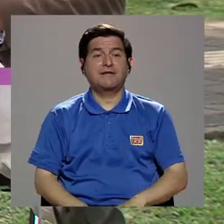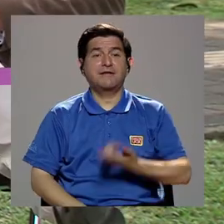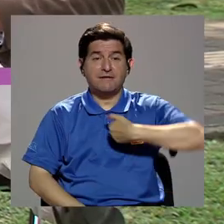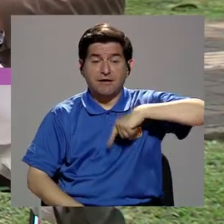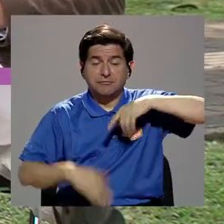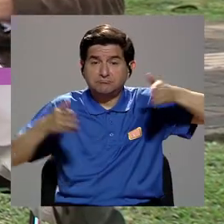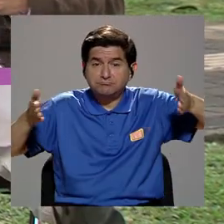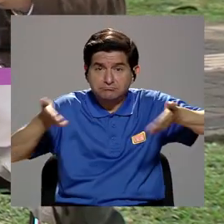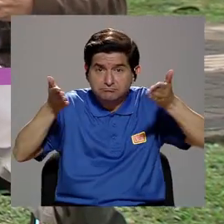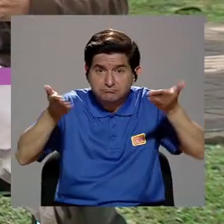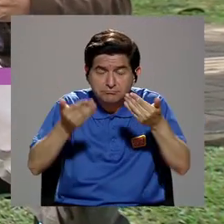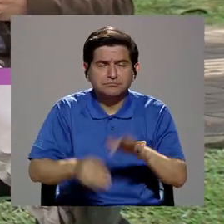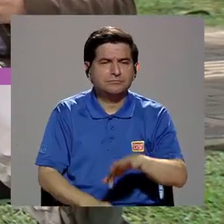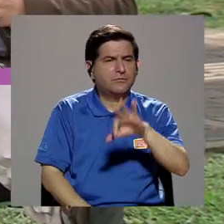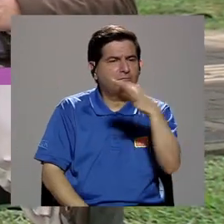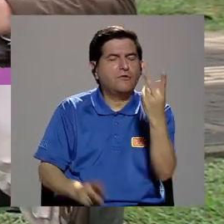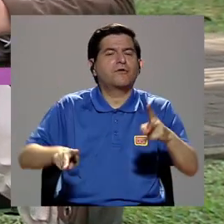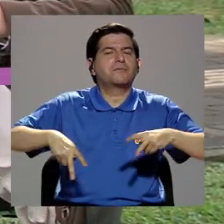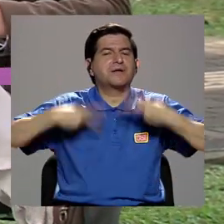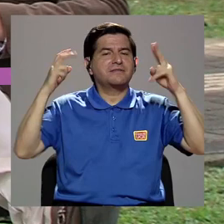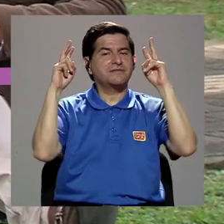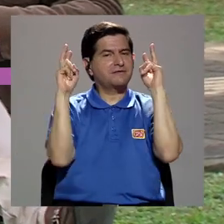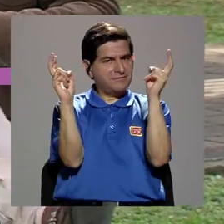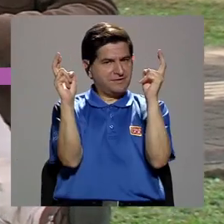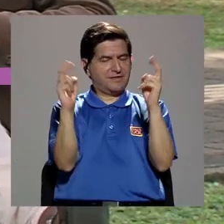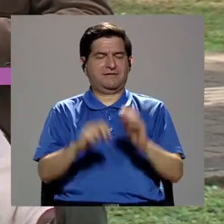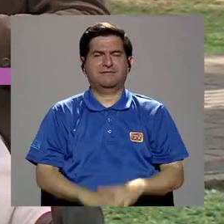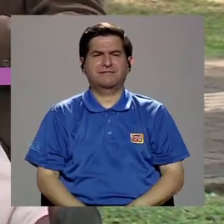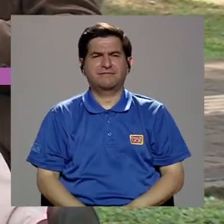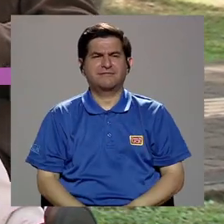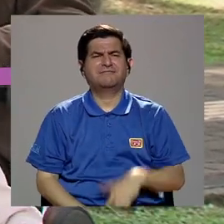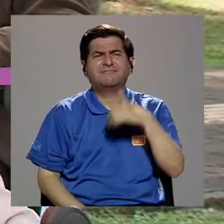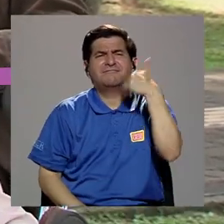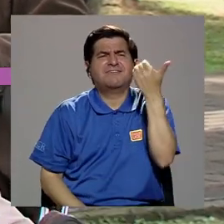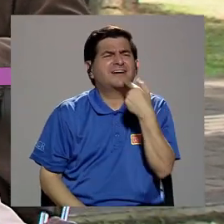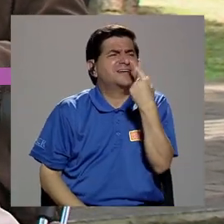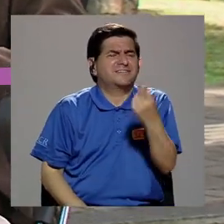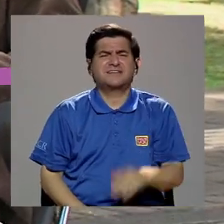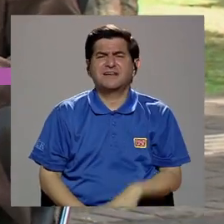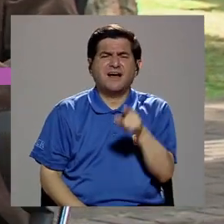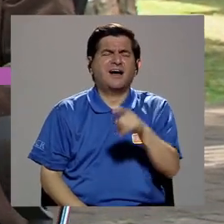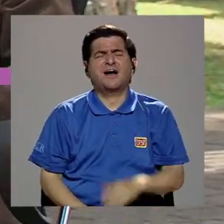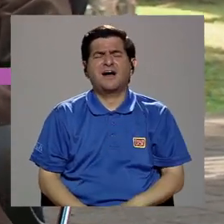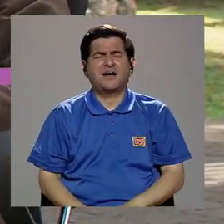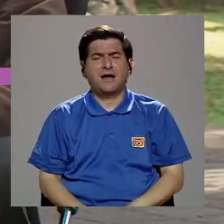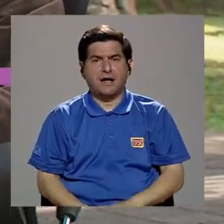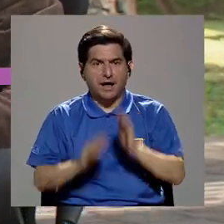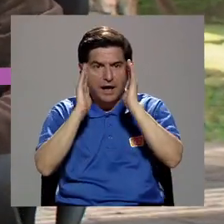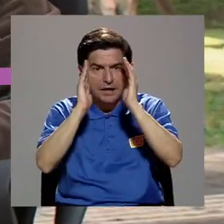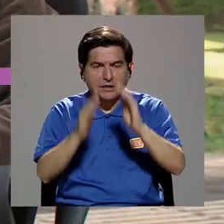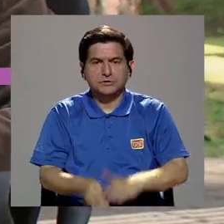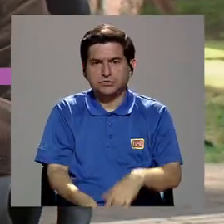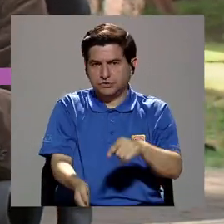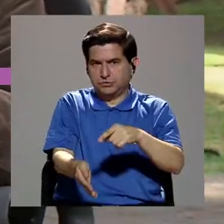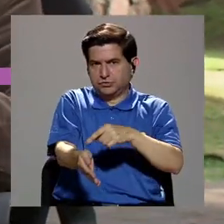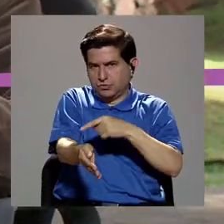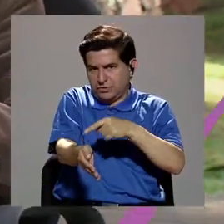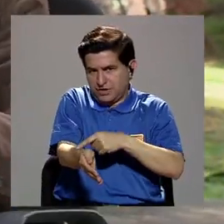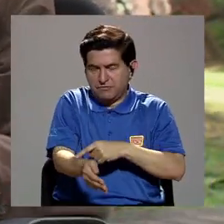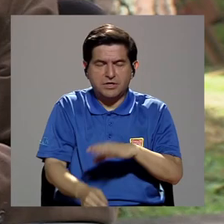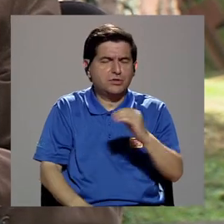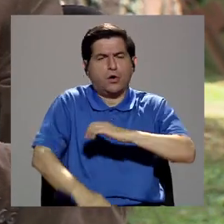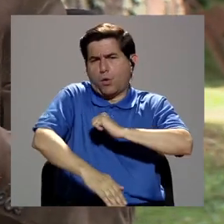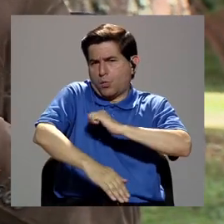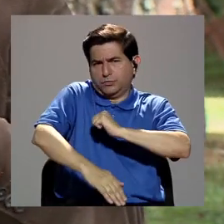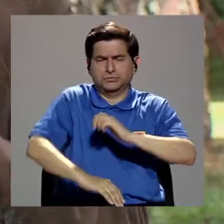promocionando estilos de vida porque realmente es muy fácil decir, bueno, cuídese el azúcar, o al paciente que es hipertenso, cuídese la